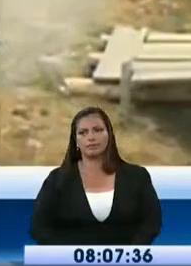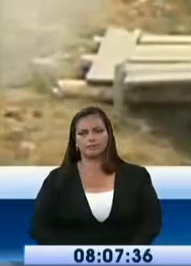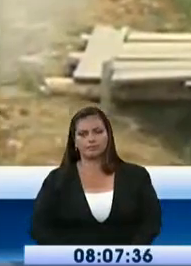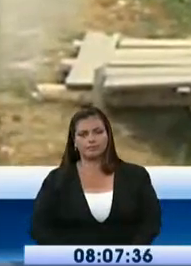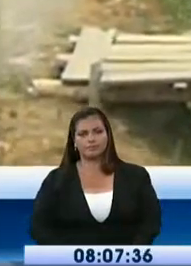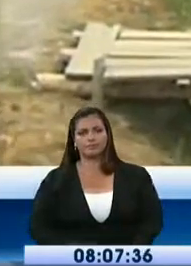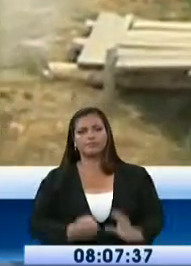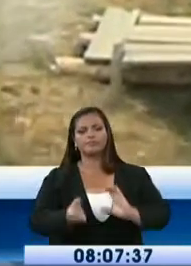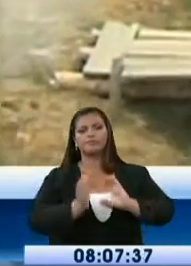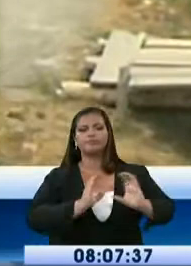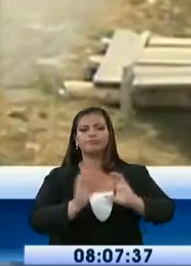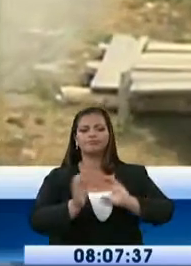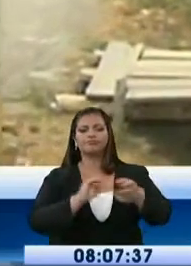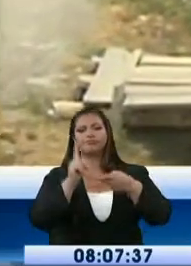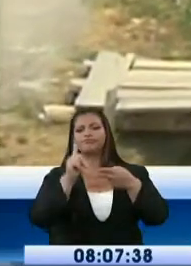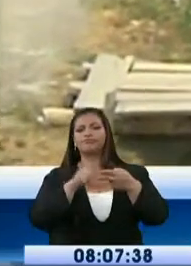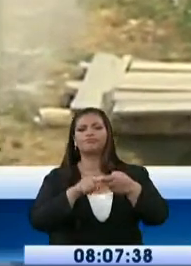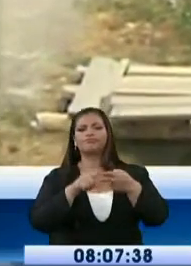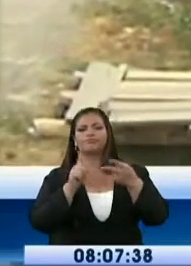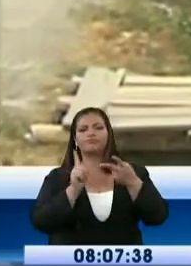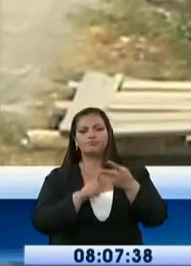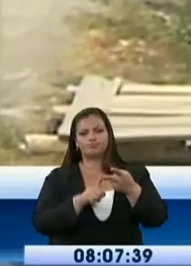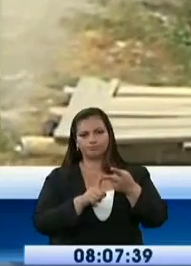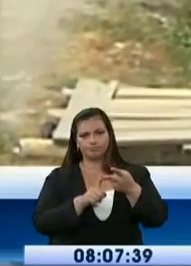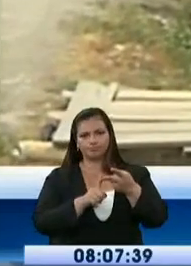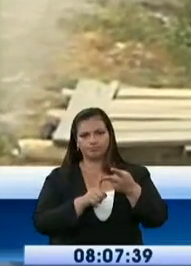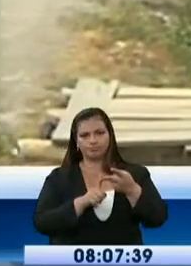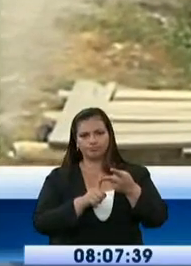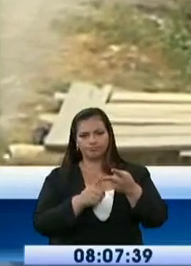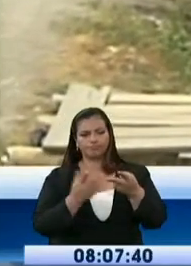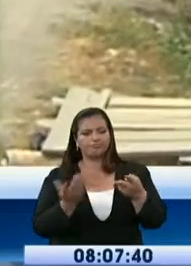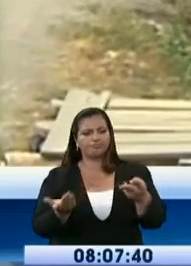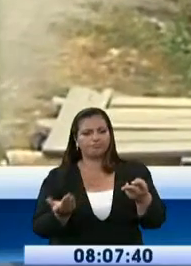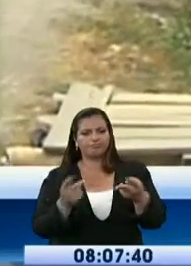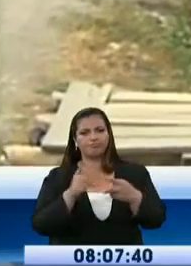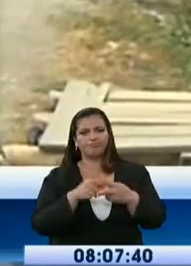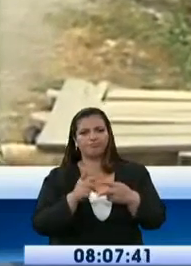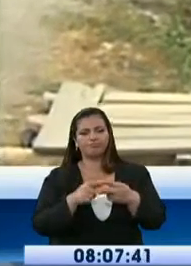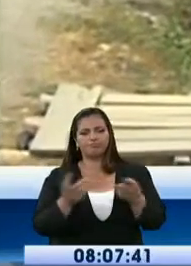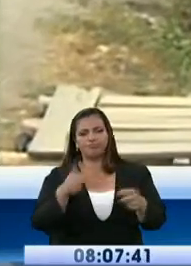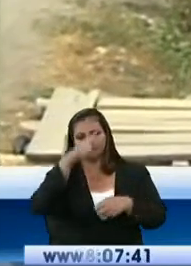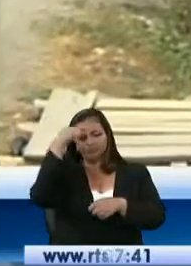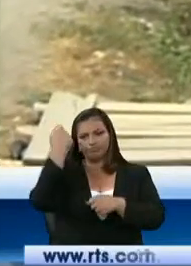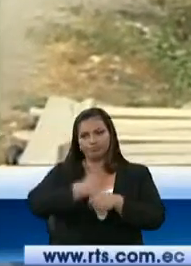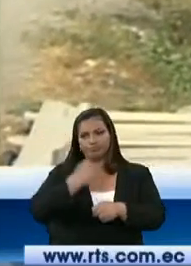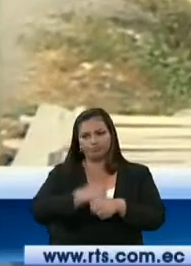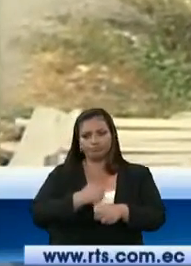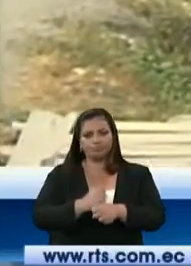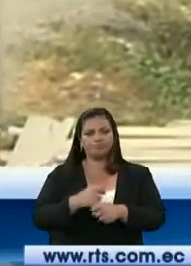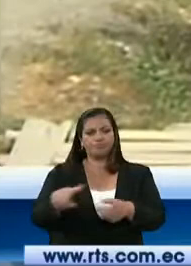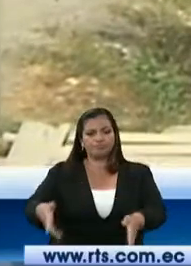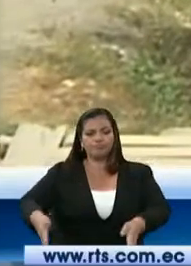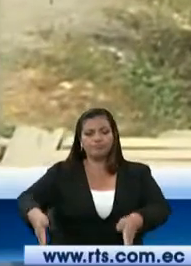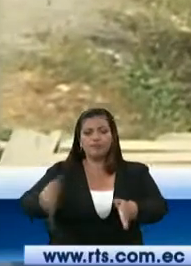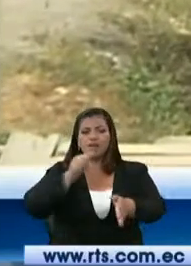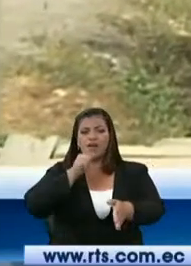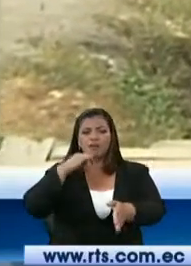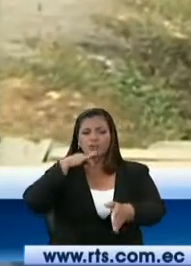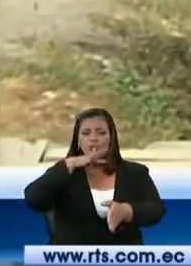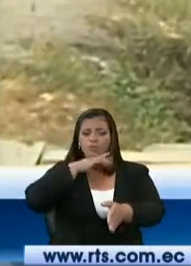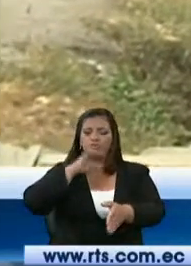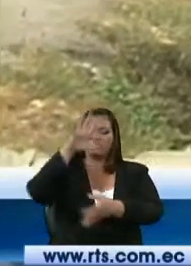conversar dos temas básicamente. Uno, la limpieza que están realizando de esos canales para